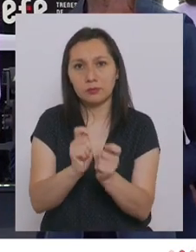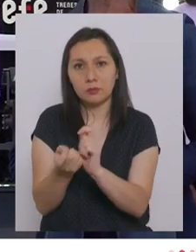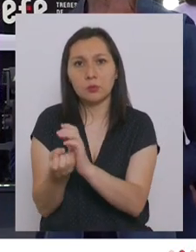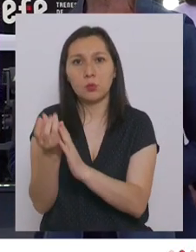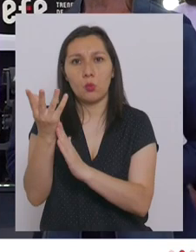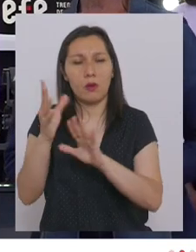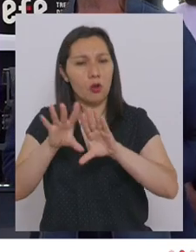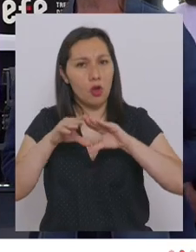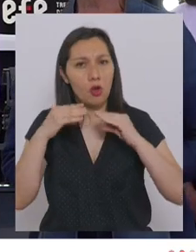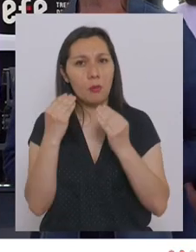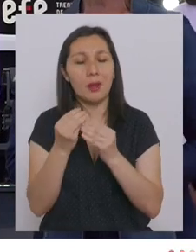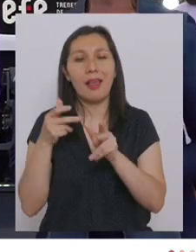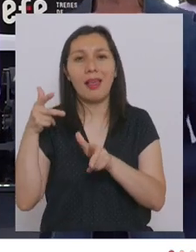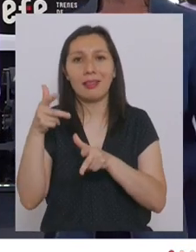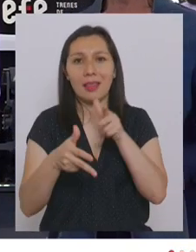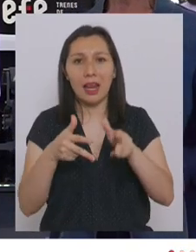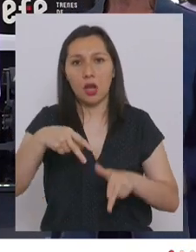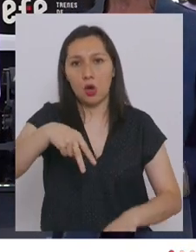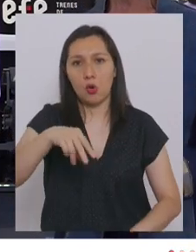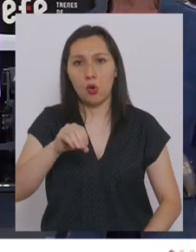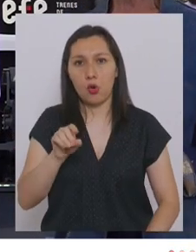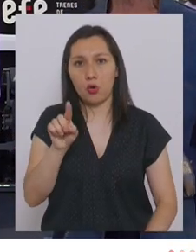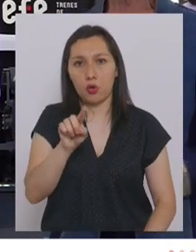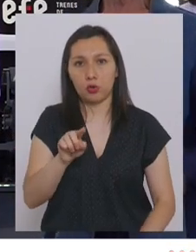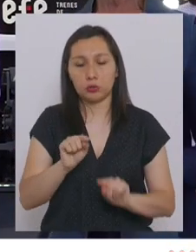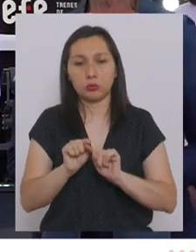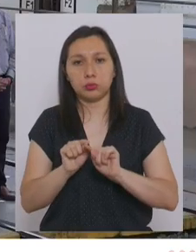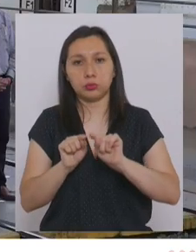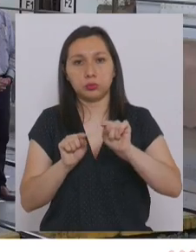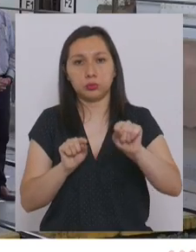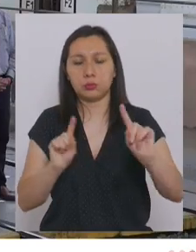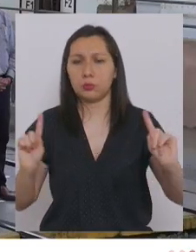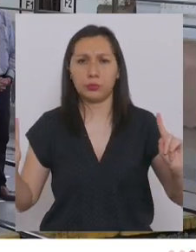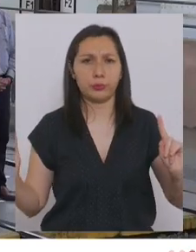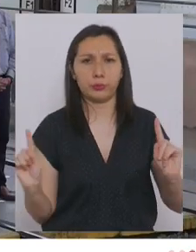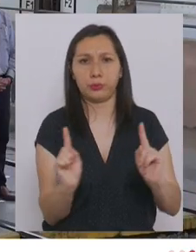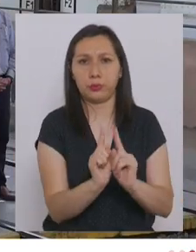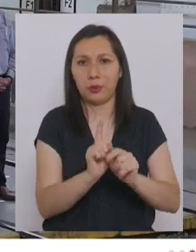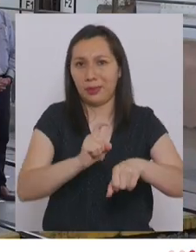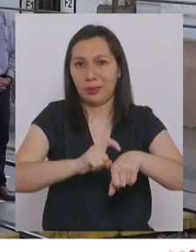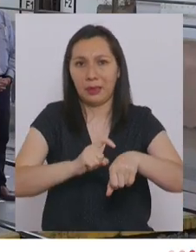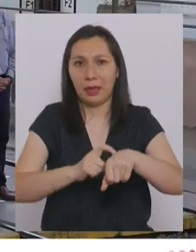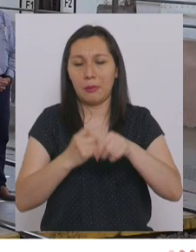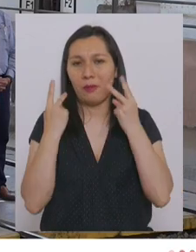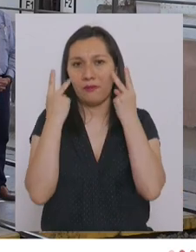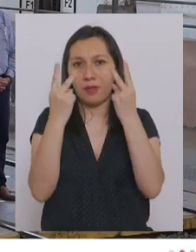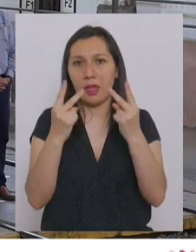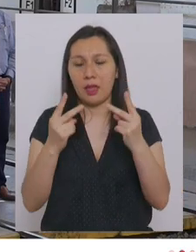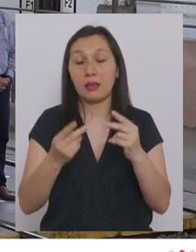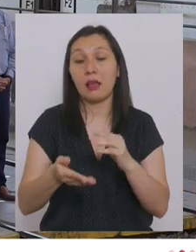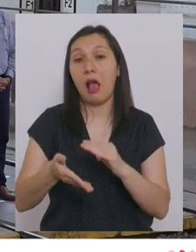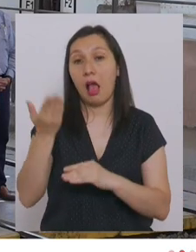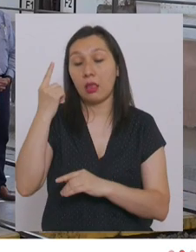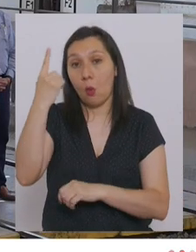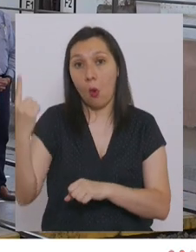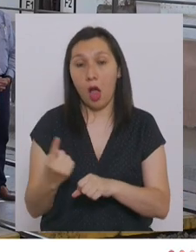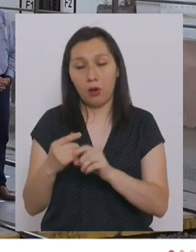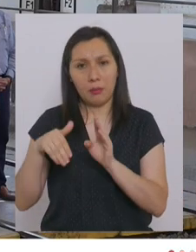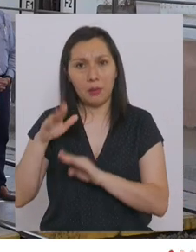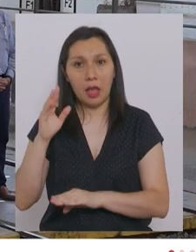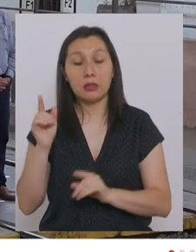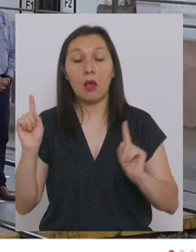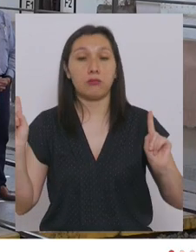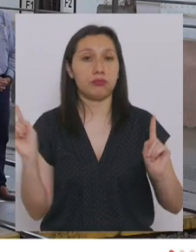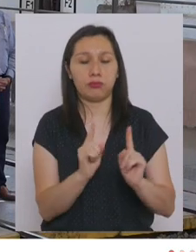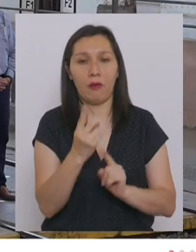renovación completa del tren ANOS, que ha permitido reducir drásticamente los tiempos de viaje de más de una hora a menos de 20 minutos